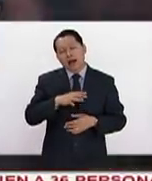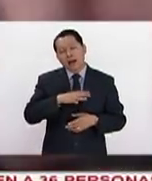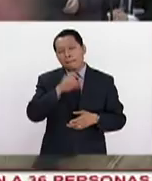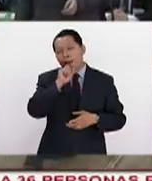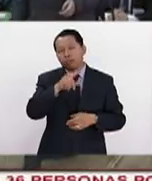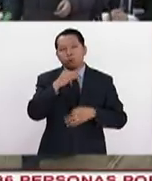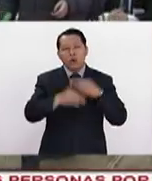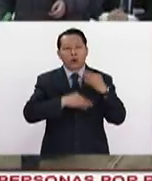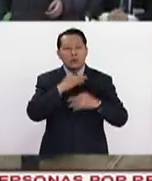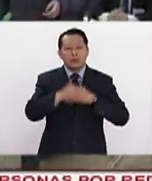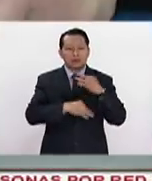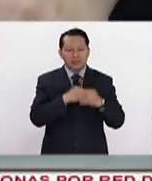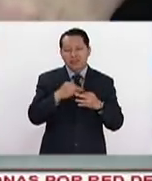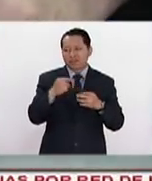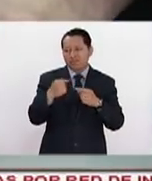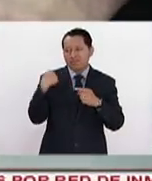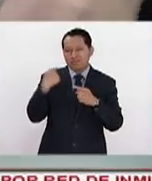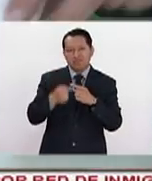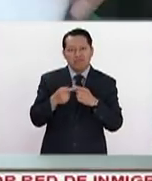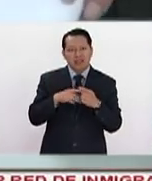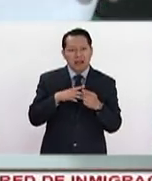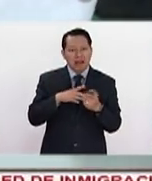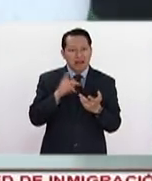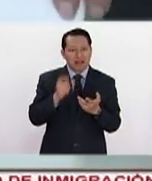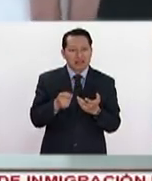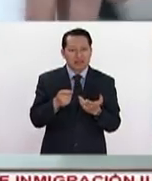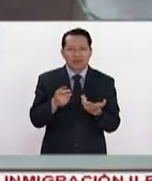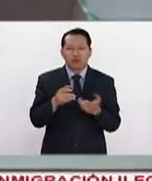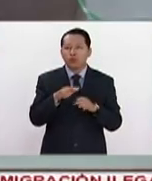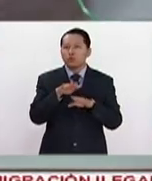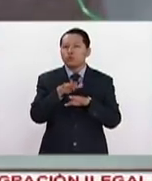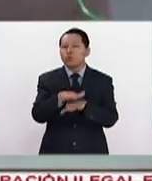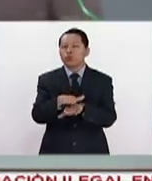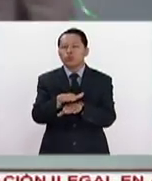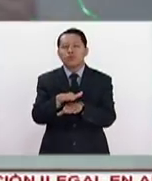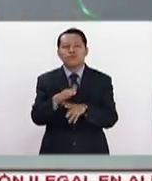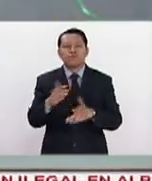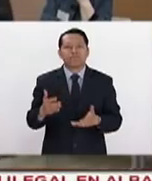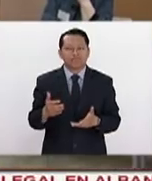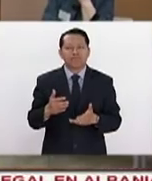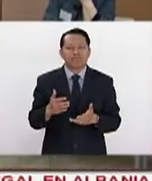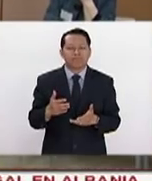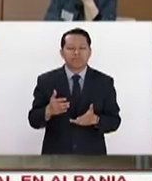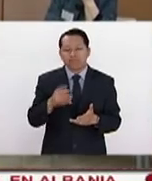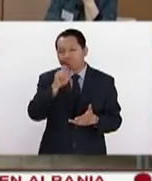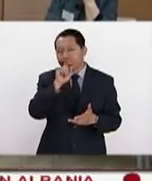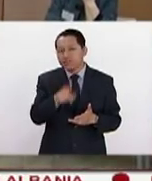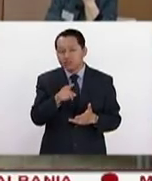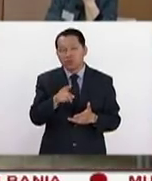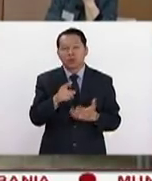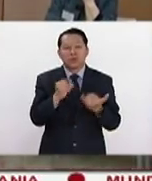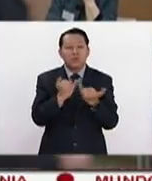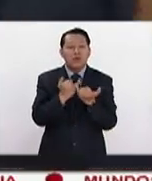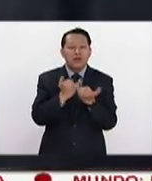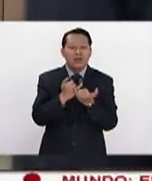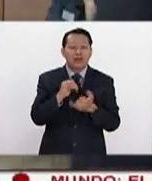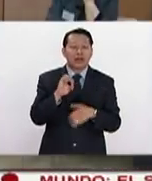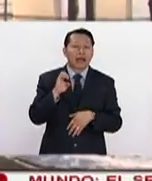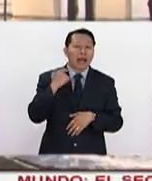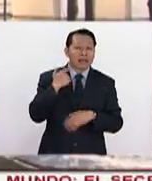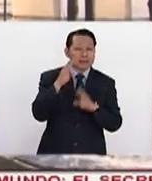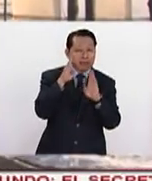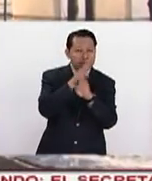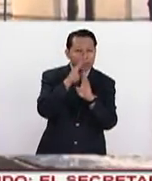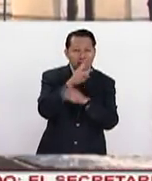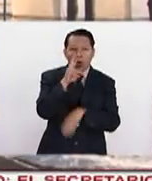noticias de los últimos días relacionadas con el ataque y la muerte del exespía